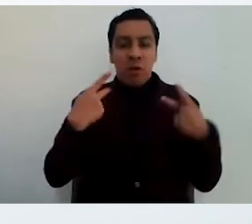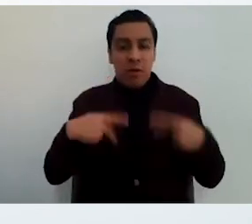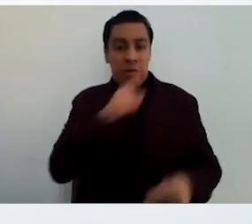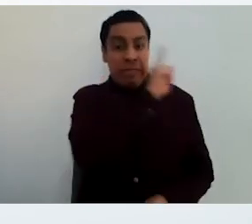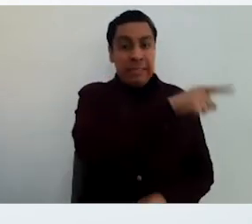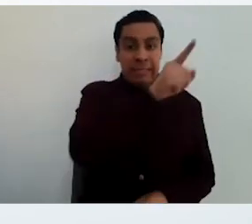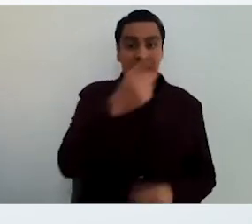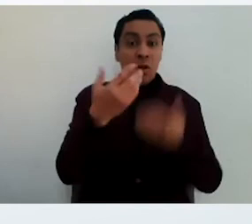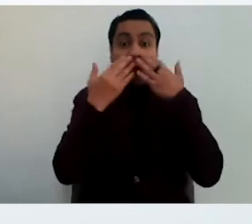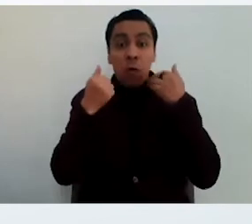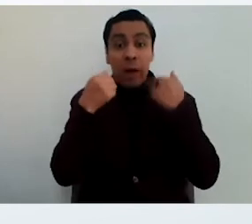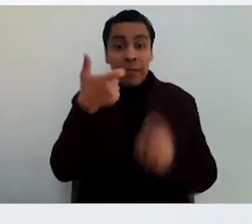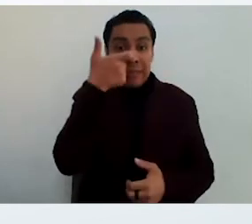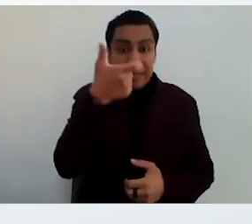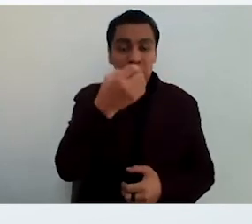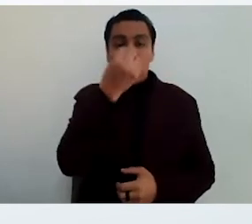son, digamos, que son ámbitos